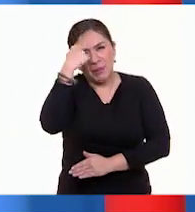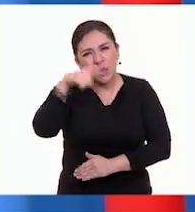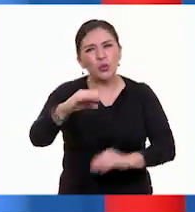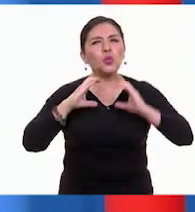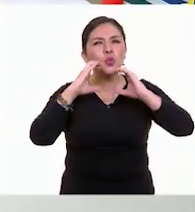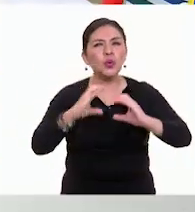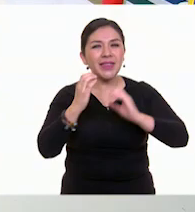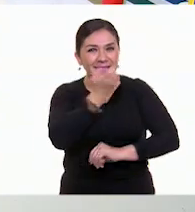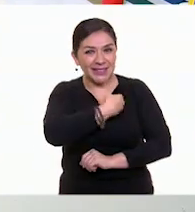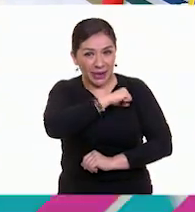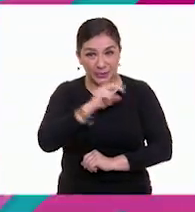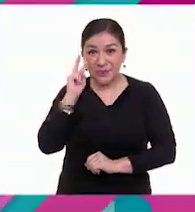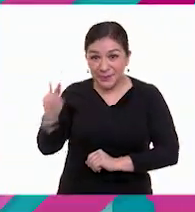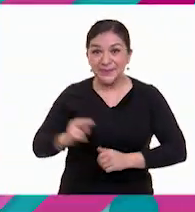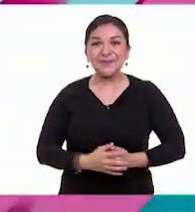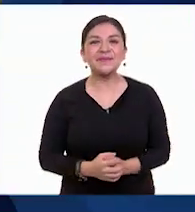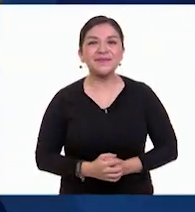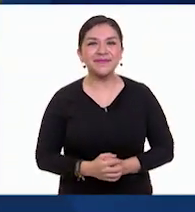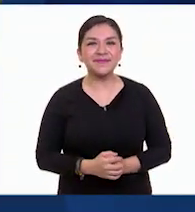de nuestra salud.